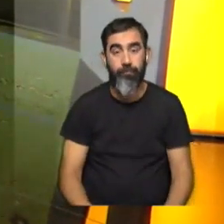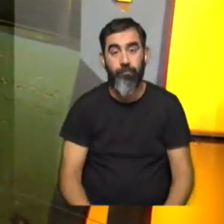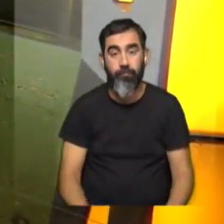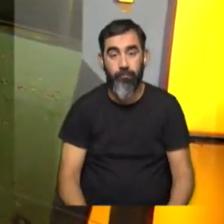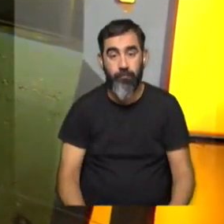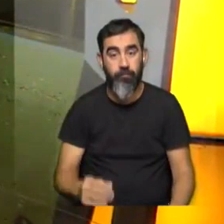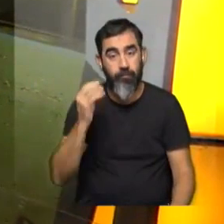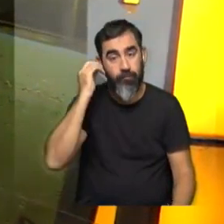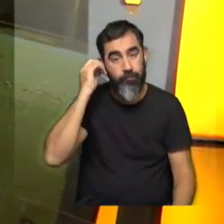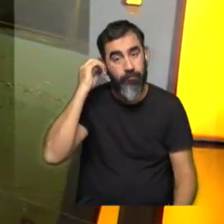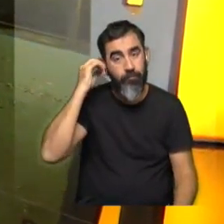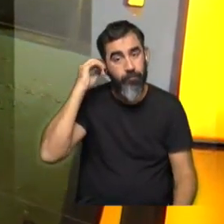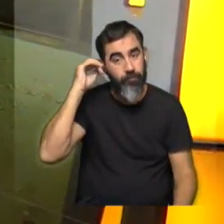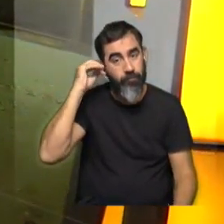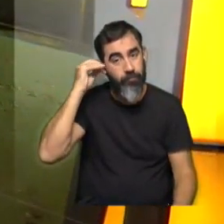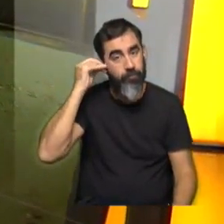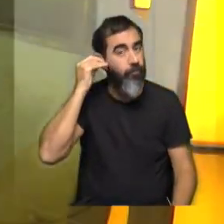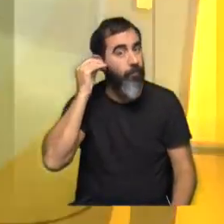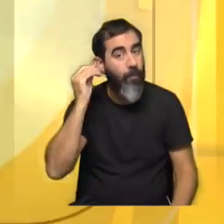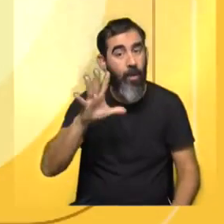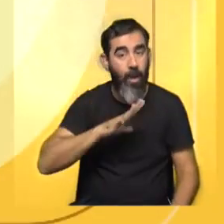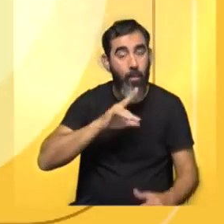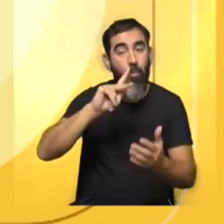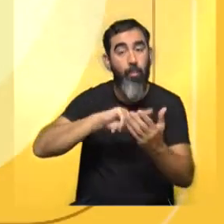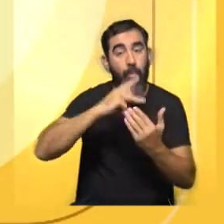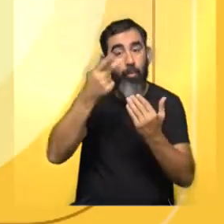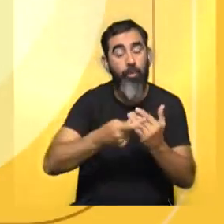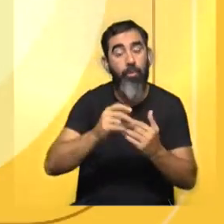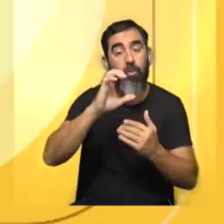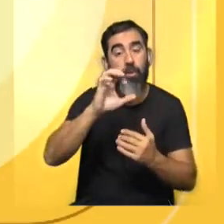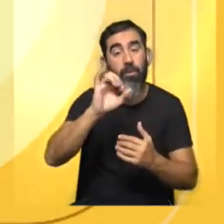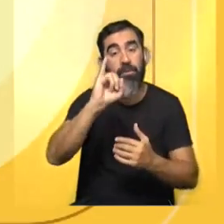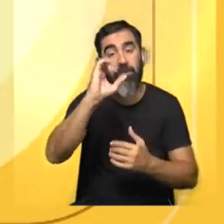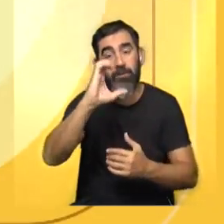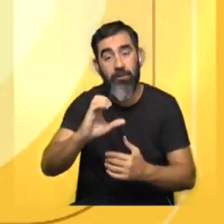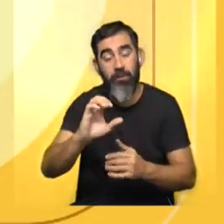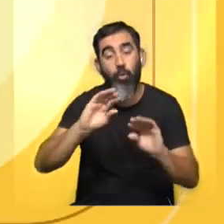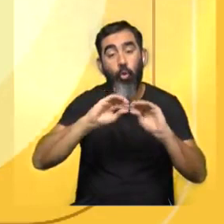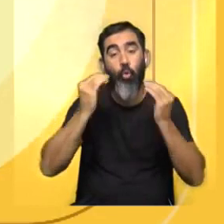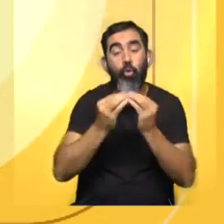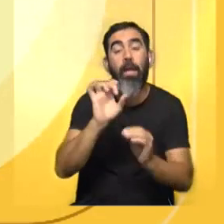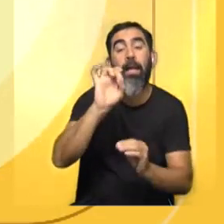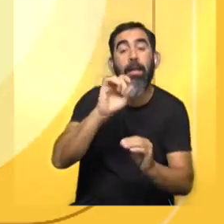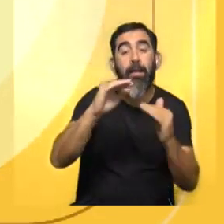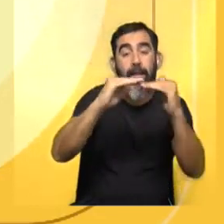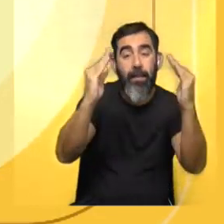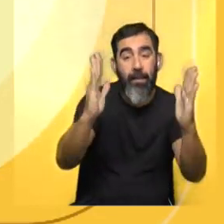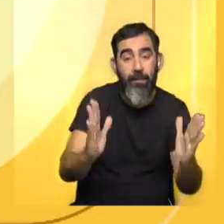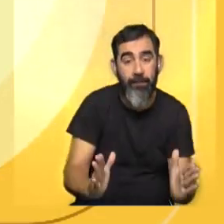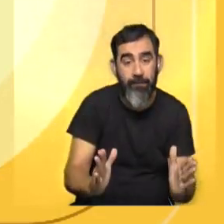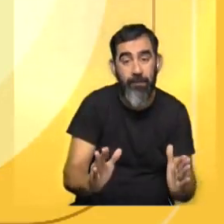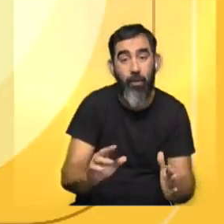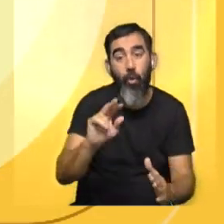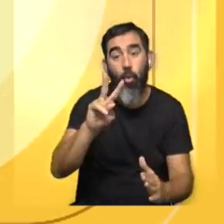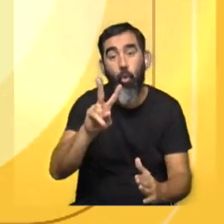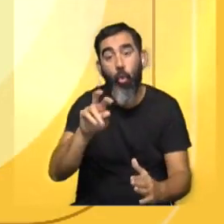actualmente están en un proyecto CSIC que va a implicar el ensayo de 15 calefactores pertenecientes a 2